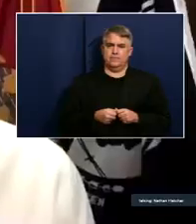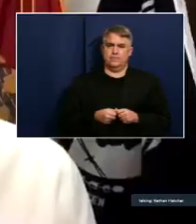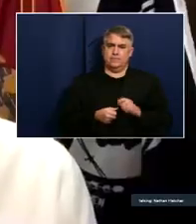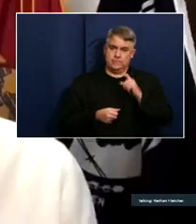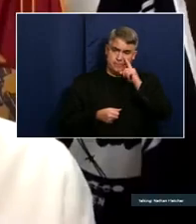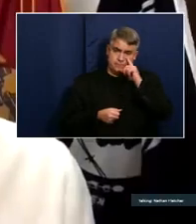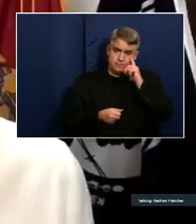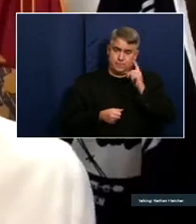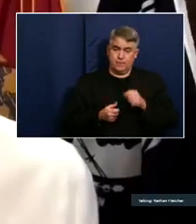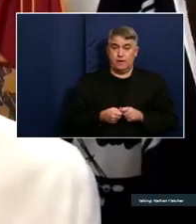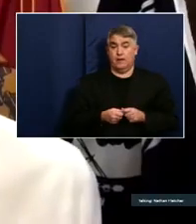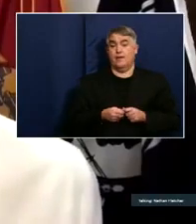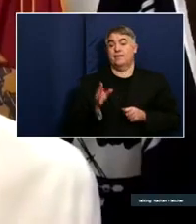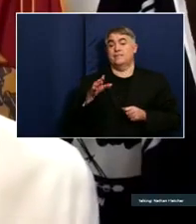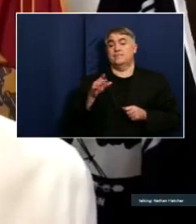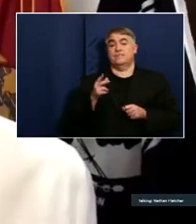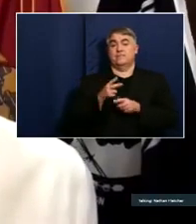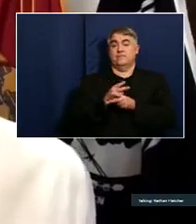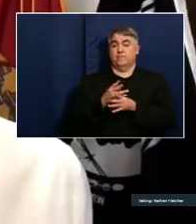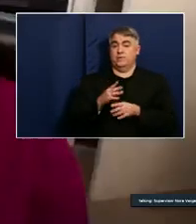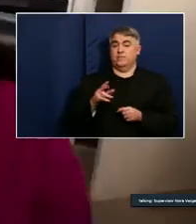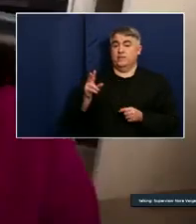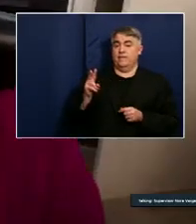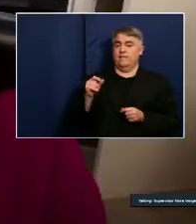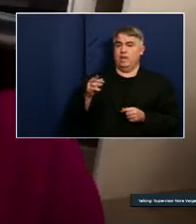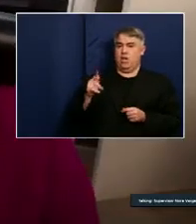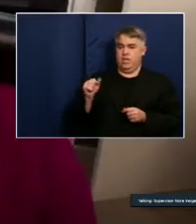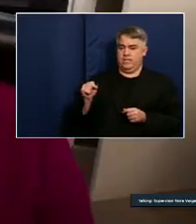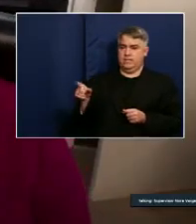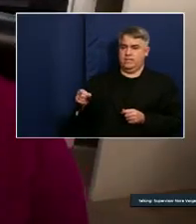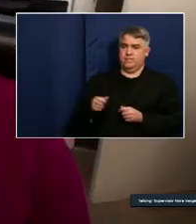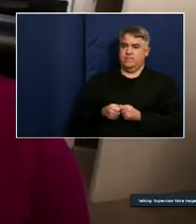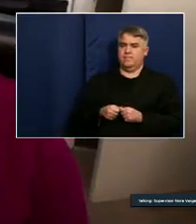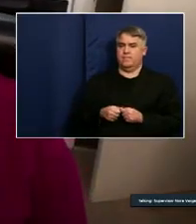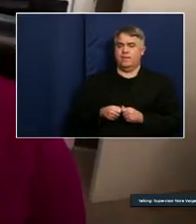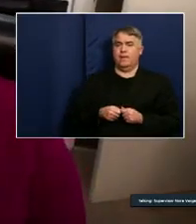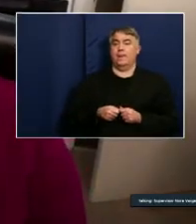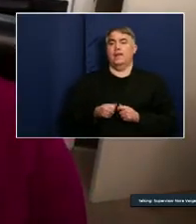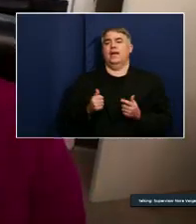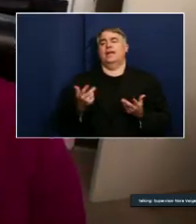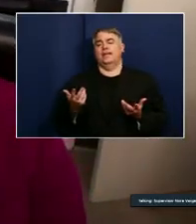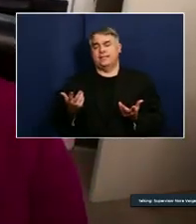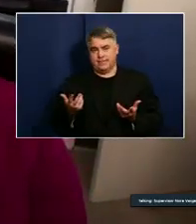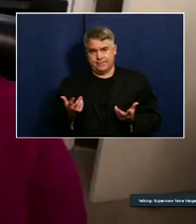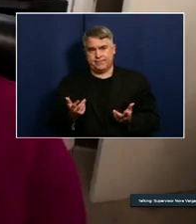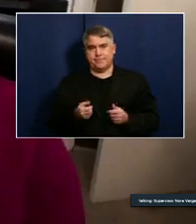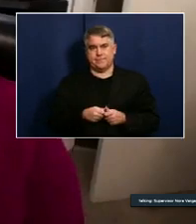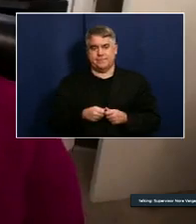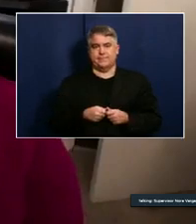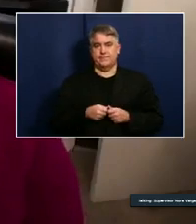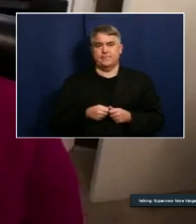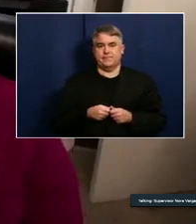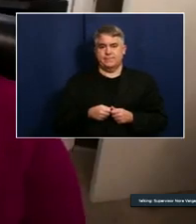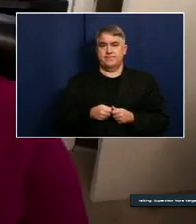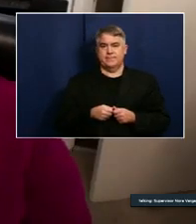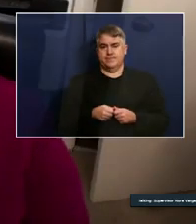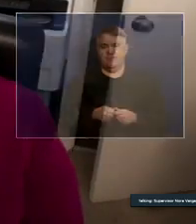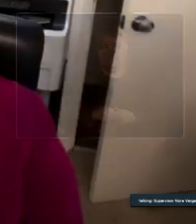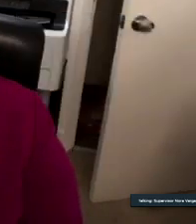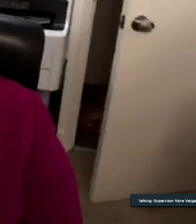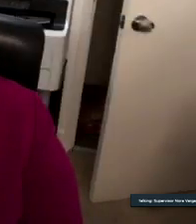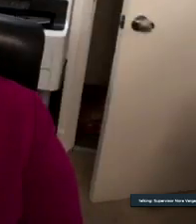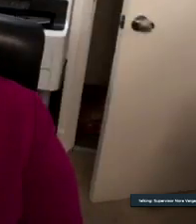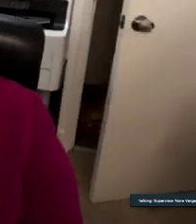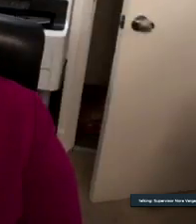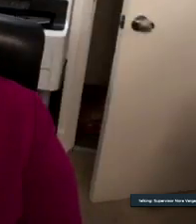Have Supervisor Vargas tackle that one. Ok, es importante que las personas sepan que pues en realidad tienes que